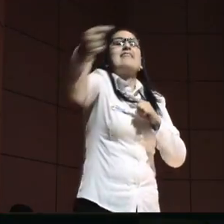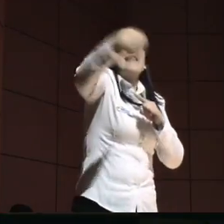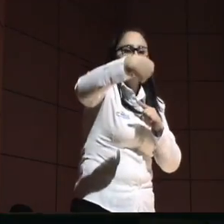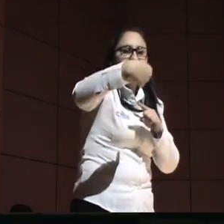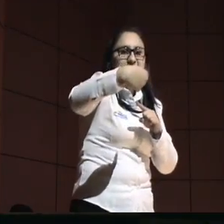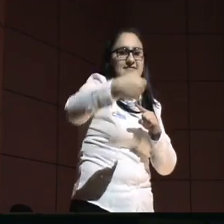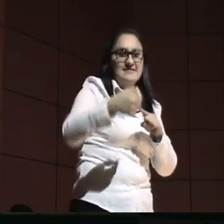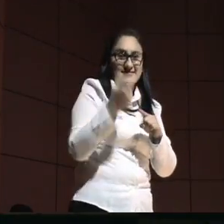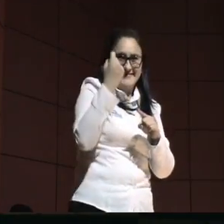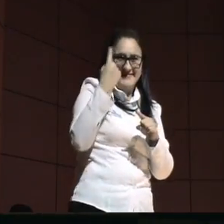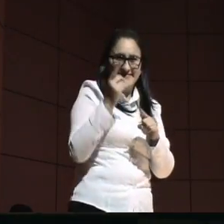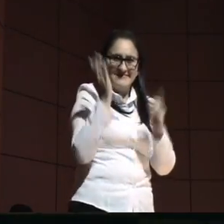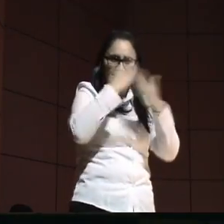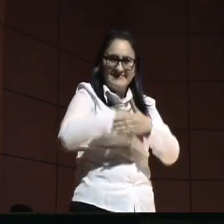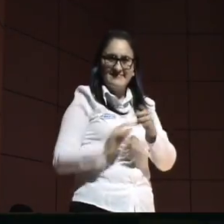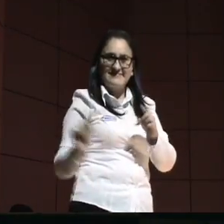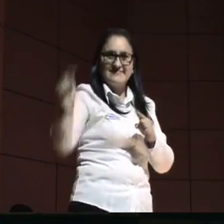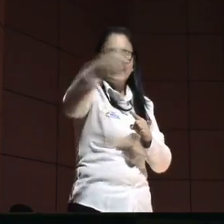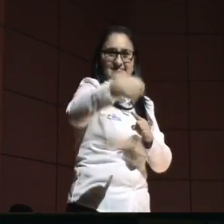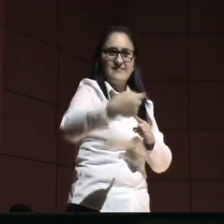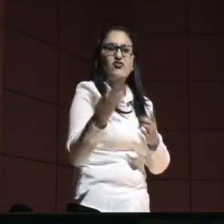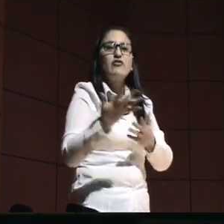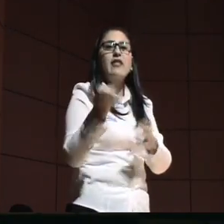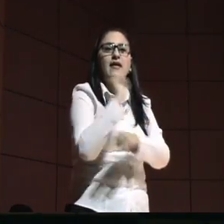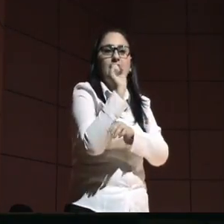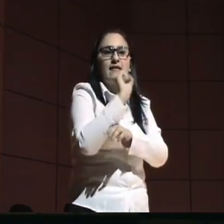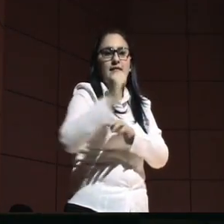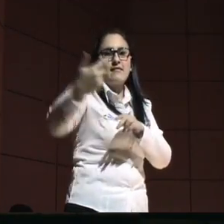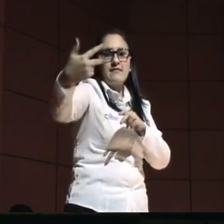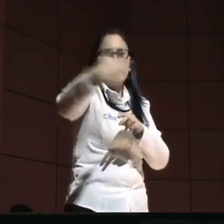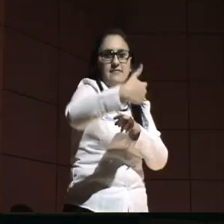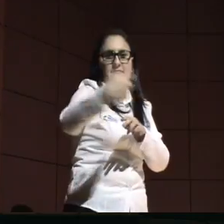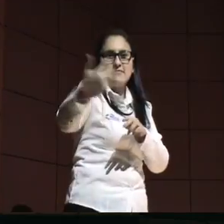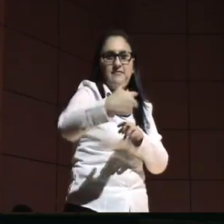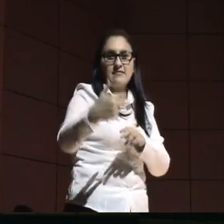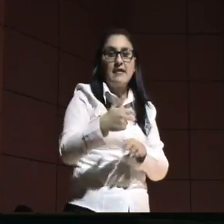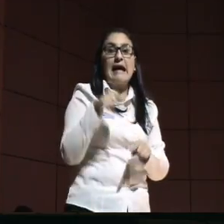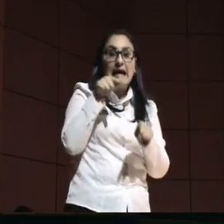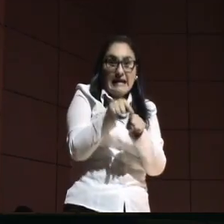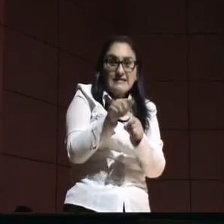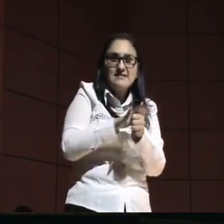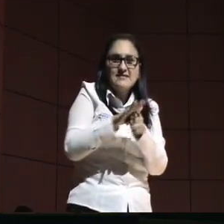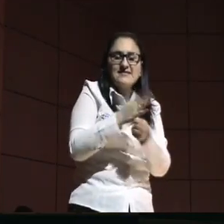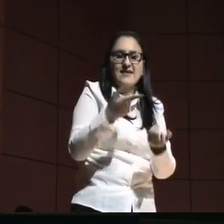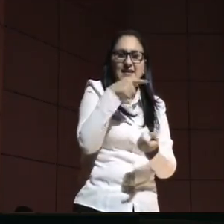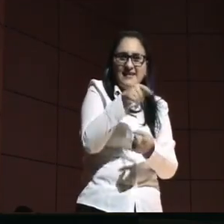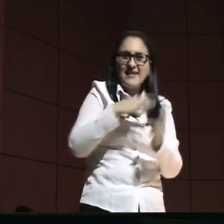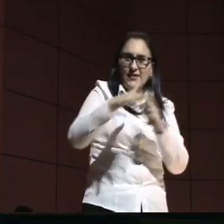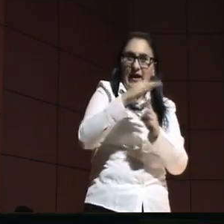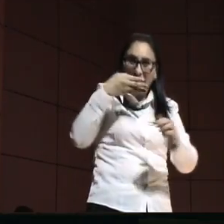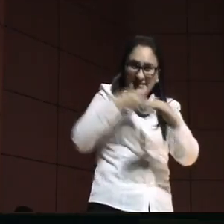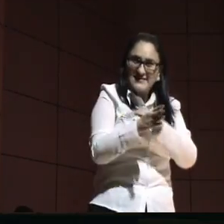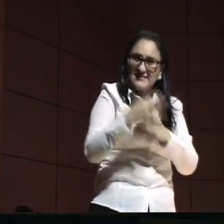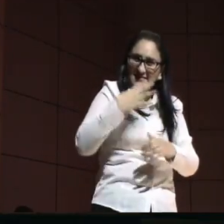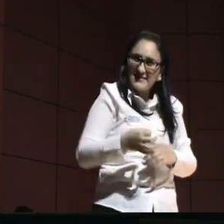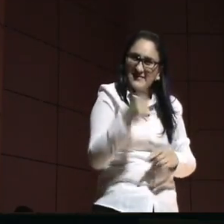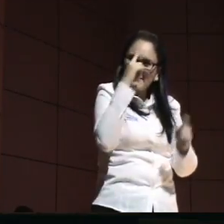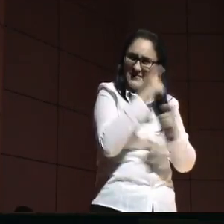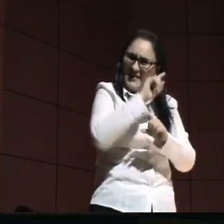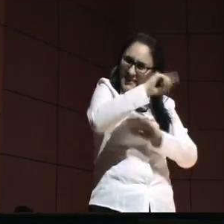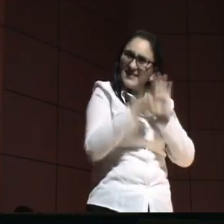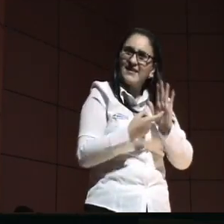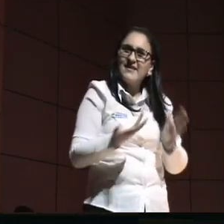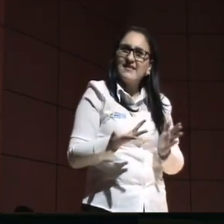atrás, es decir, por donde entran los vehículos. En este caso no existe un entorno realmente accesible pensando de manera